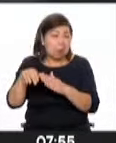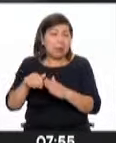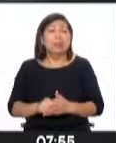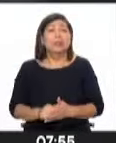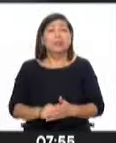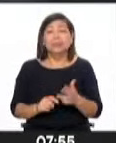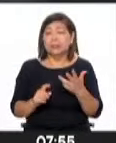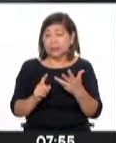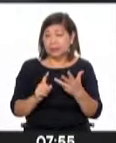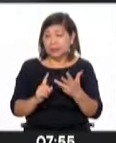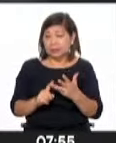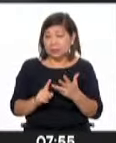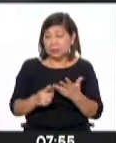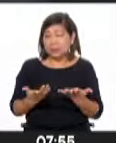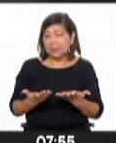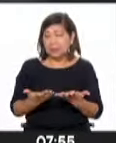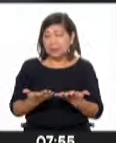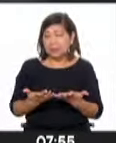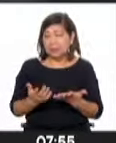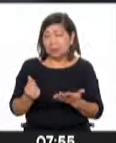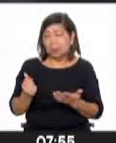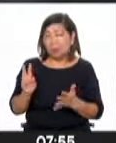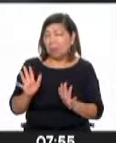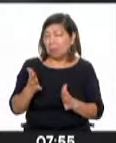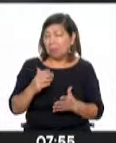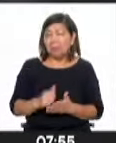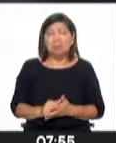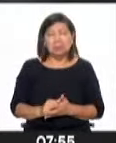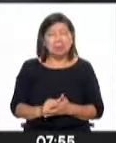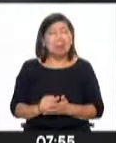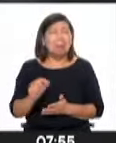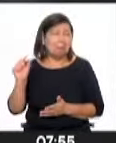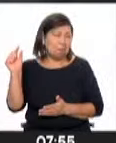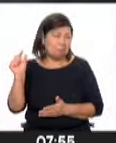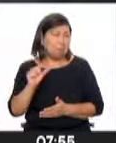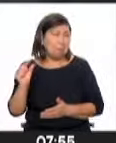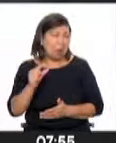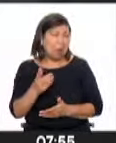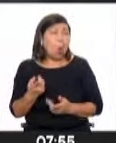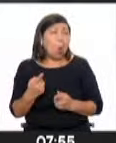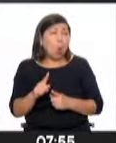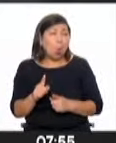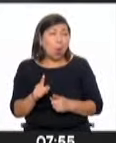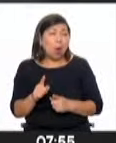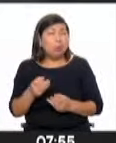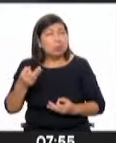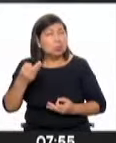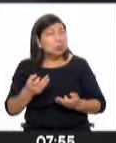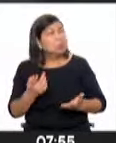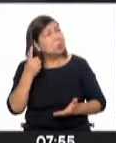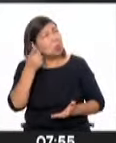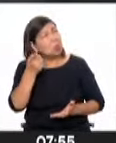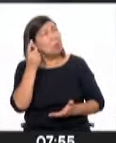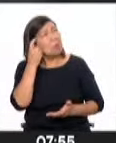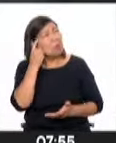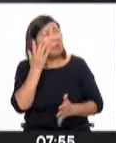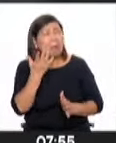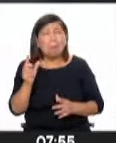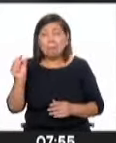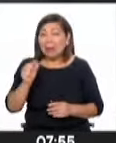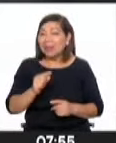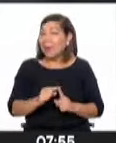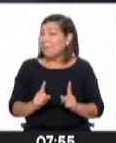Y tercero, suelen tener unas tasas de interés que aparentemente son baratas, porque cuando uno hace el cálculo de pronto les pareciera